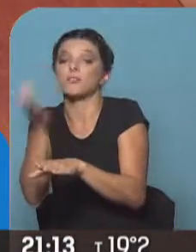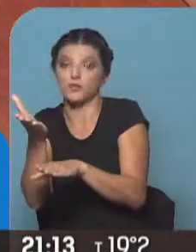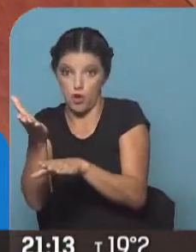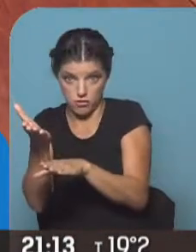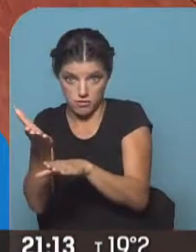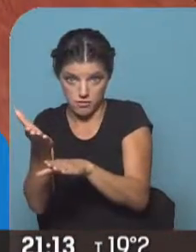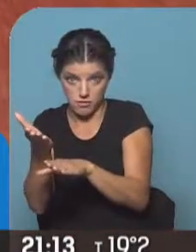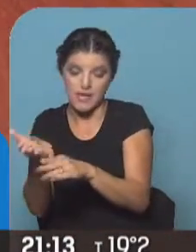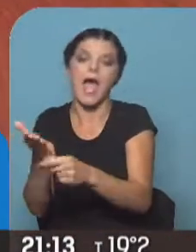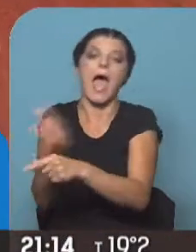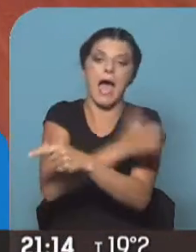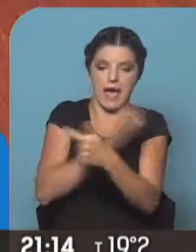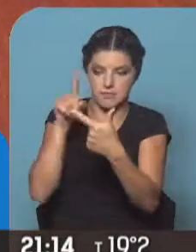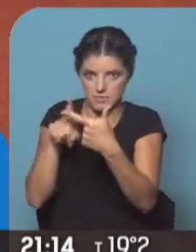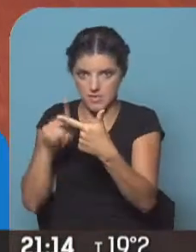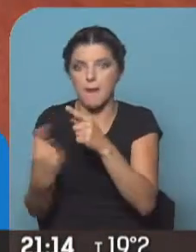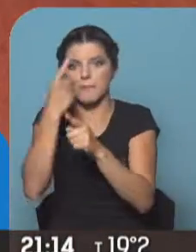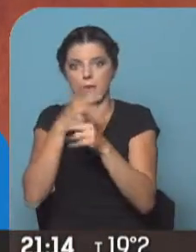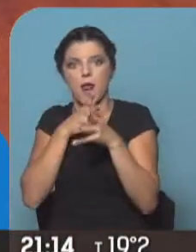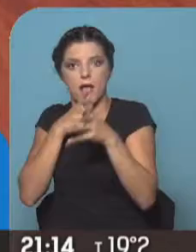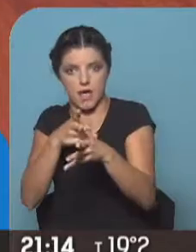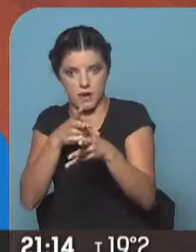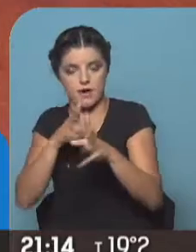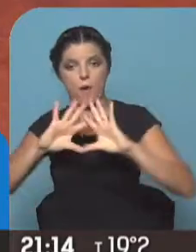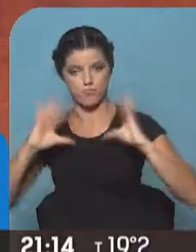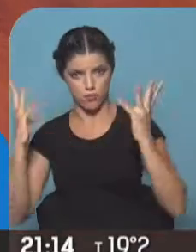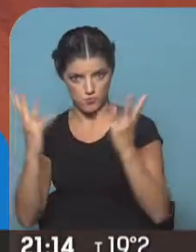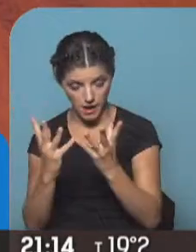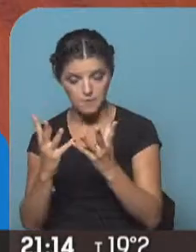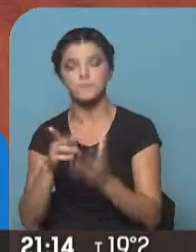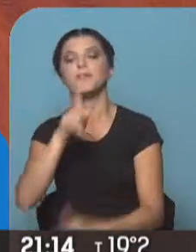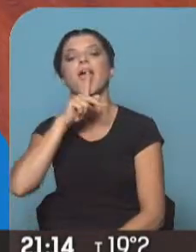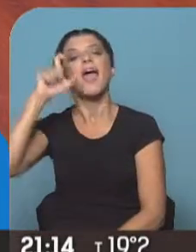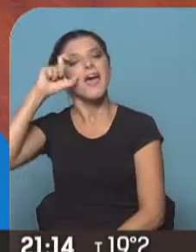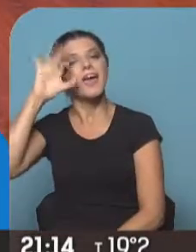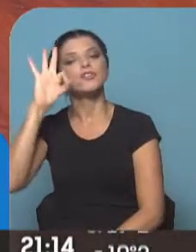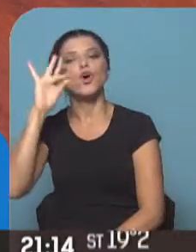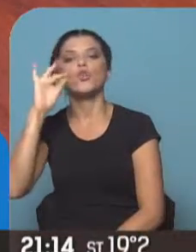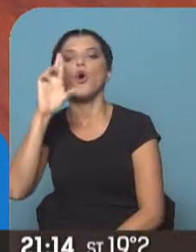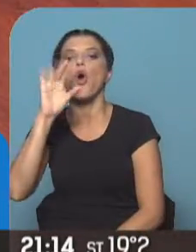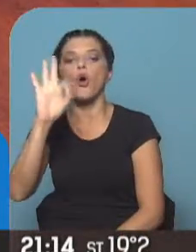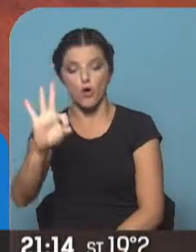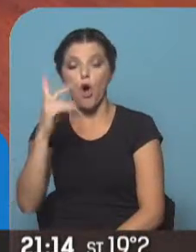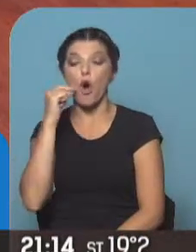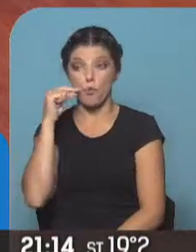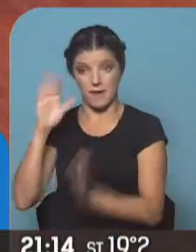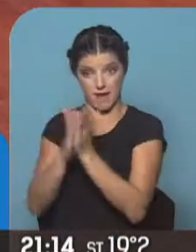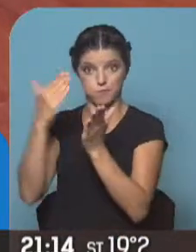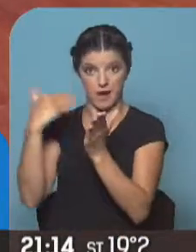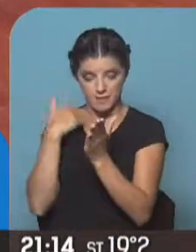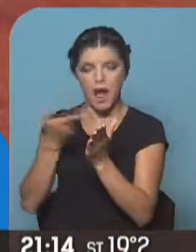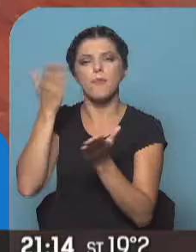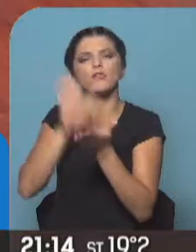de las consecuencias de la Primera Guerra Mundial, cuando Teodoro Herzl, en su famoso libro sobre el Estado